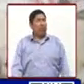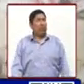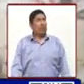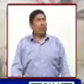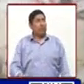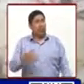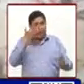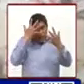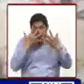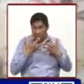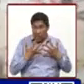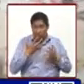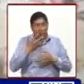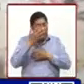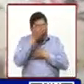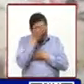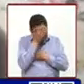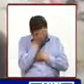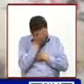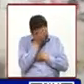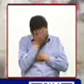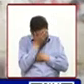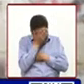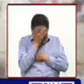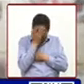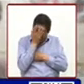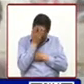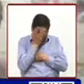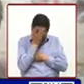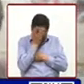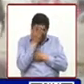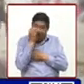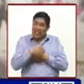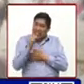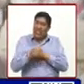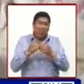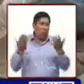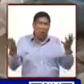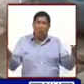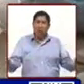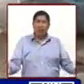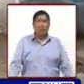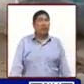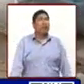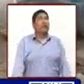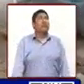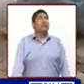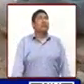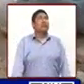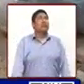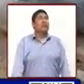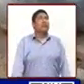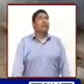Triste sorpresa. Realmente, realmente. Es volver a revivir el dolor. Así es prácticamente.